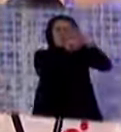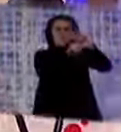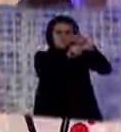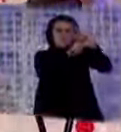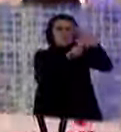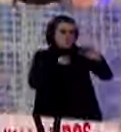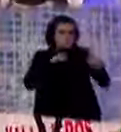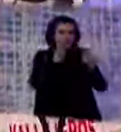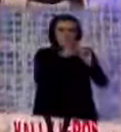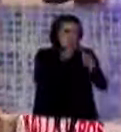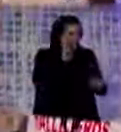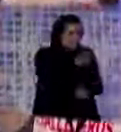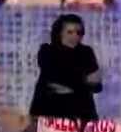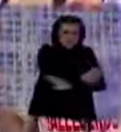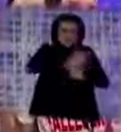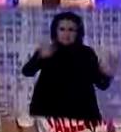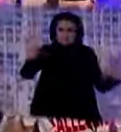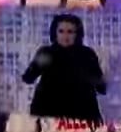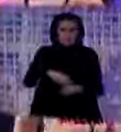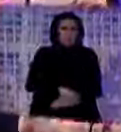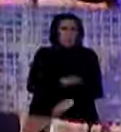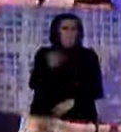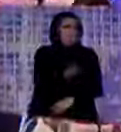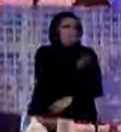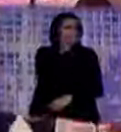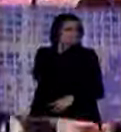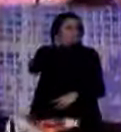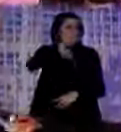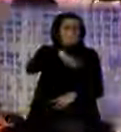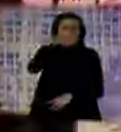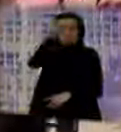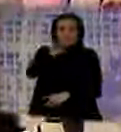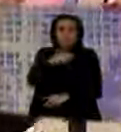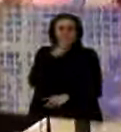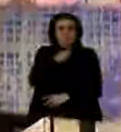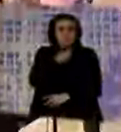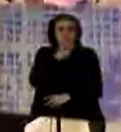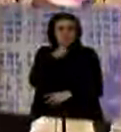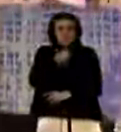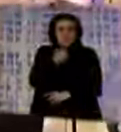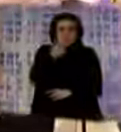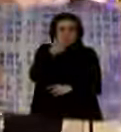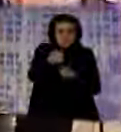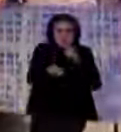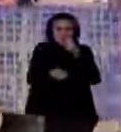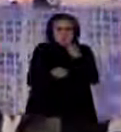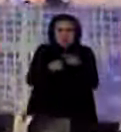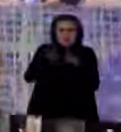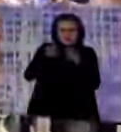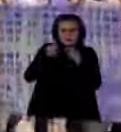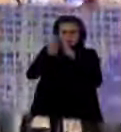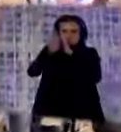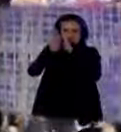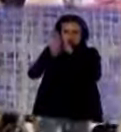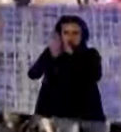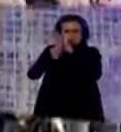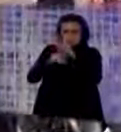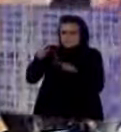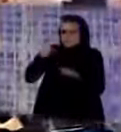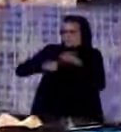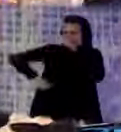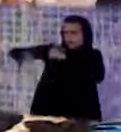respuesta y sigo asustado con al canario ándose a perder mi ciudad y mis Islas no sol lo que